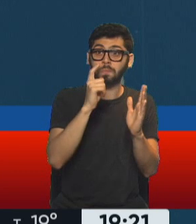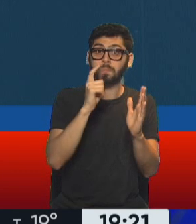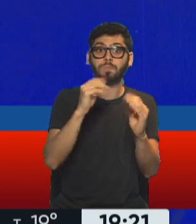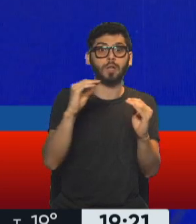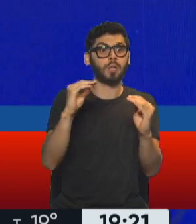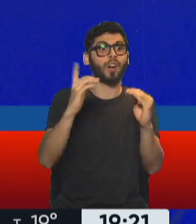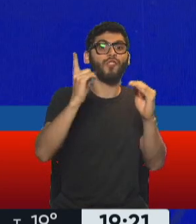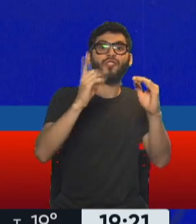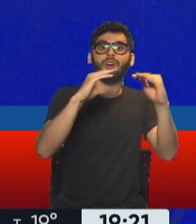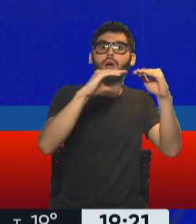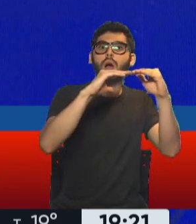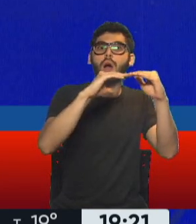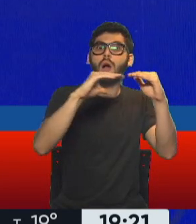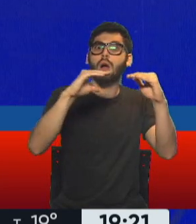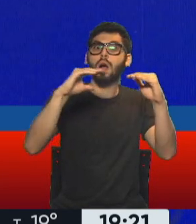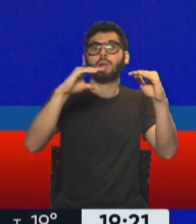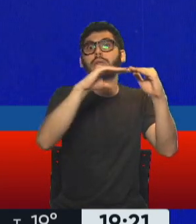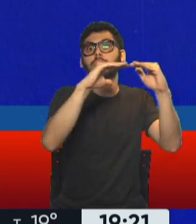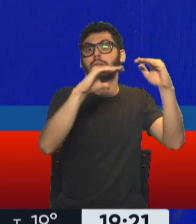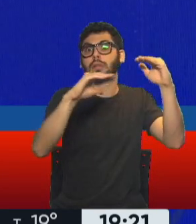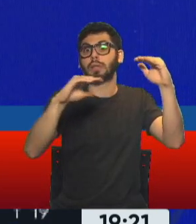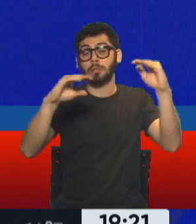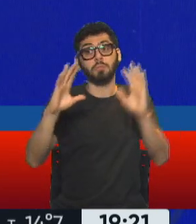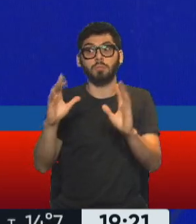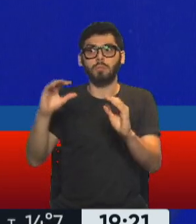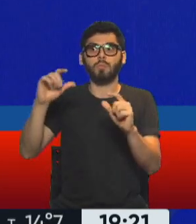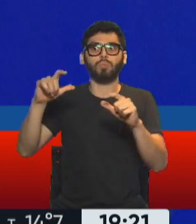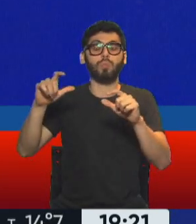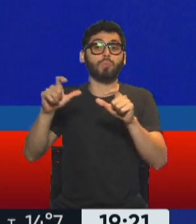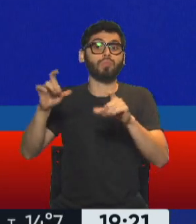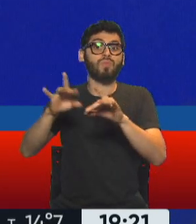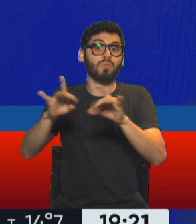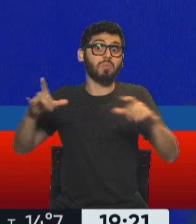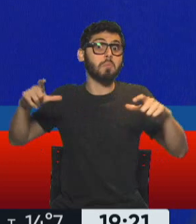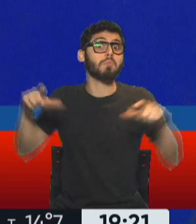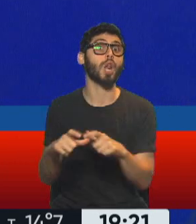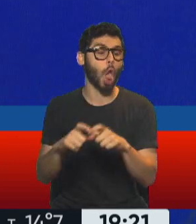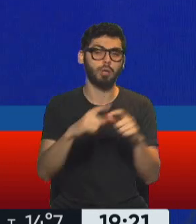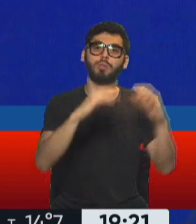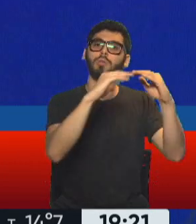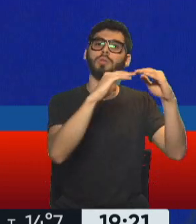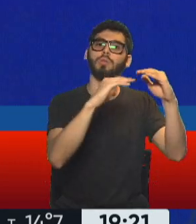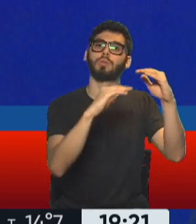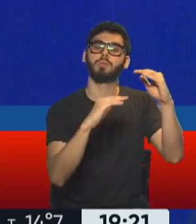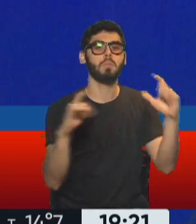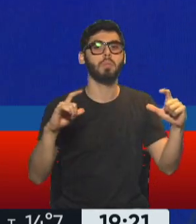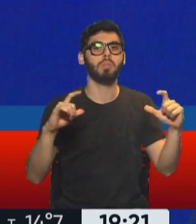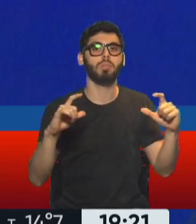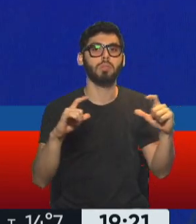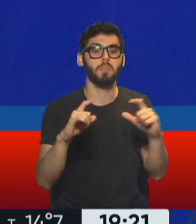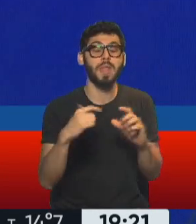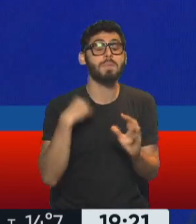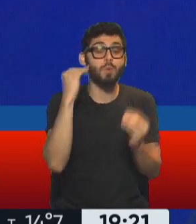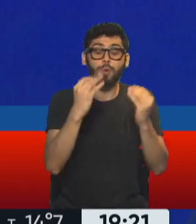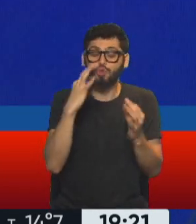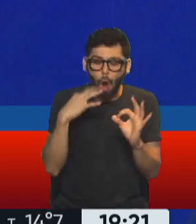se mantiene en ese mismo número. Lo cual preocupa. Sobre todo a mí me preocupa porque tengo que hacer un análisis